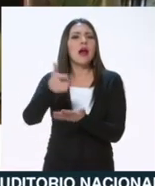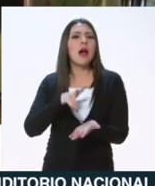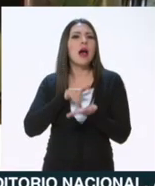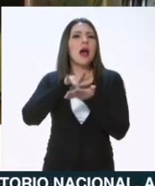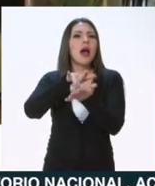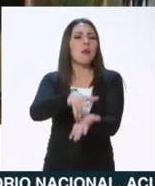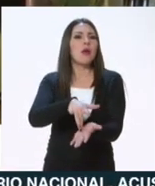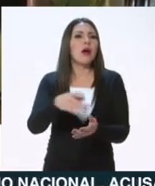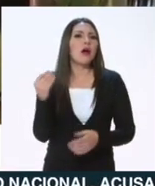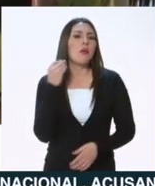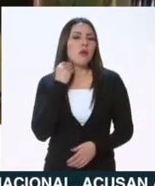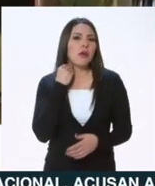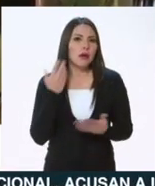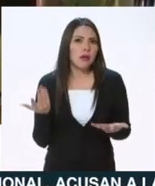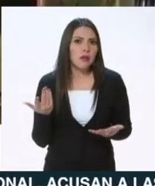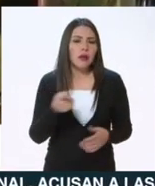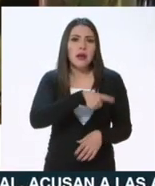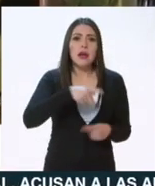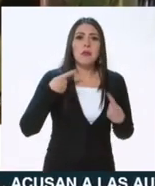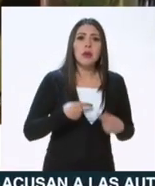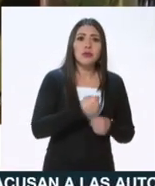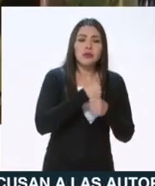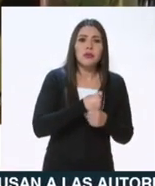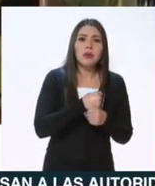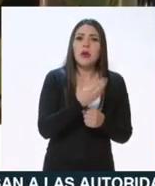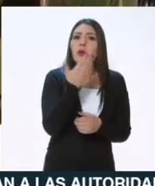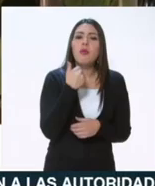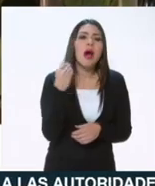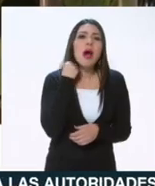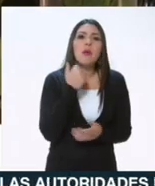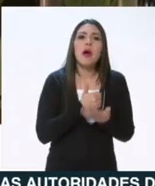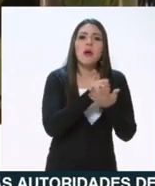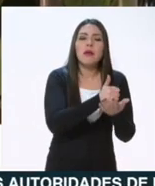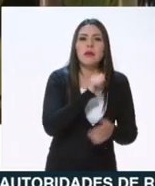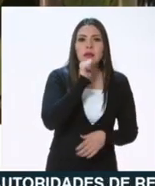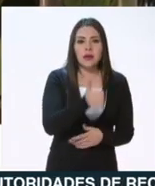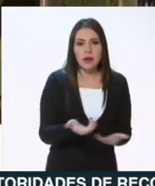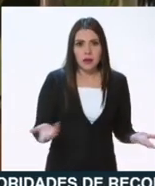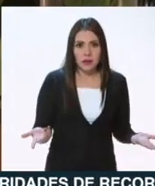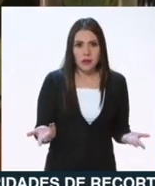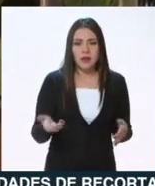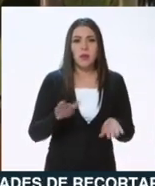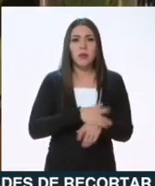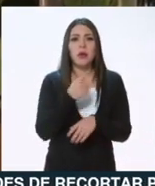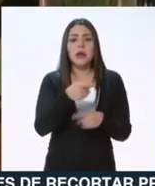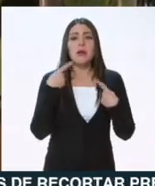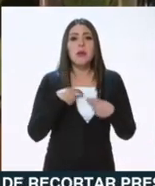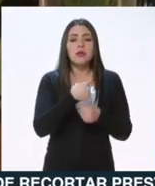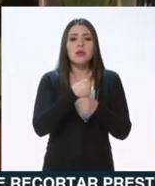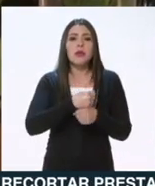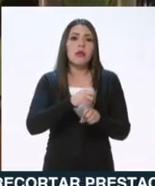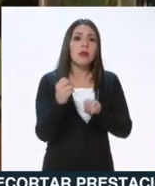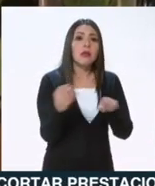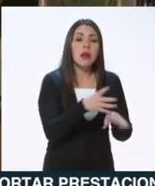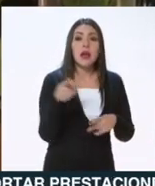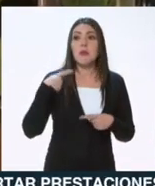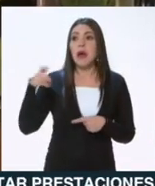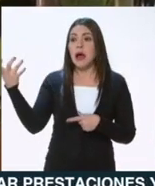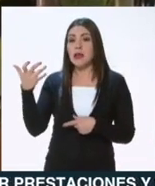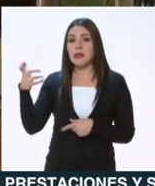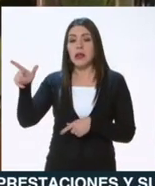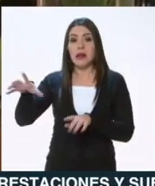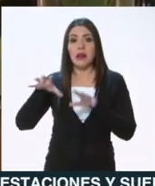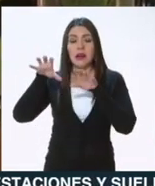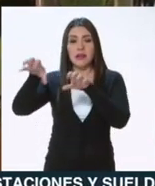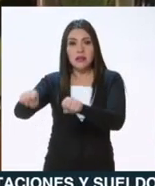como mexicanos, que privilegias el derecho de un imputado, pero dejas a la víctima abandonada. Ahí hay que hacer un cambio urgente. ¿Diría